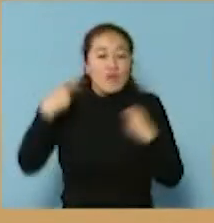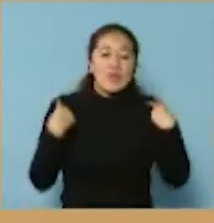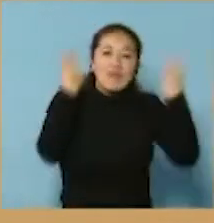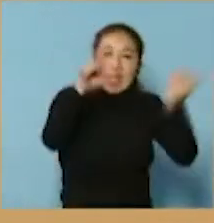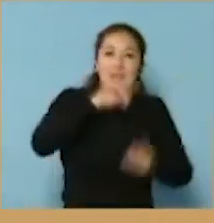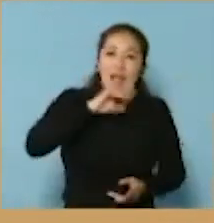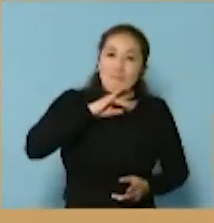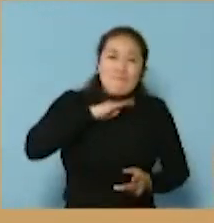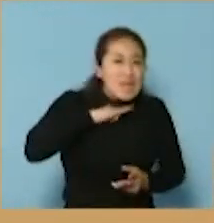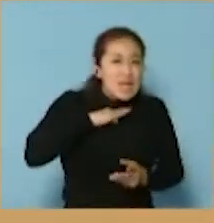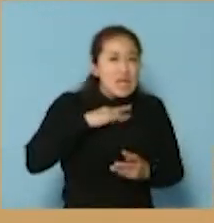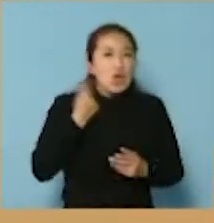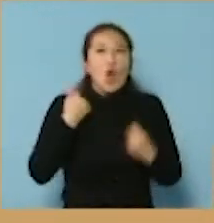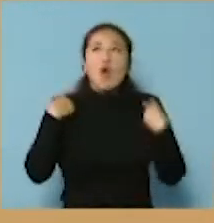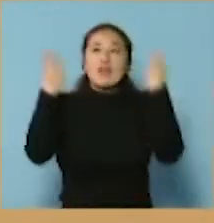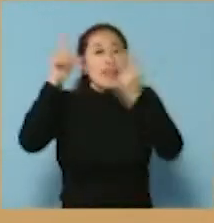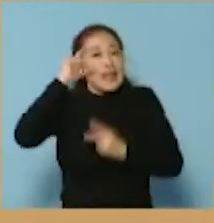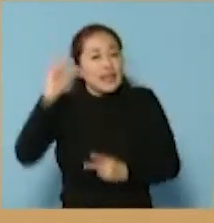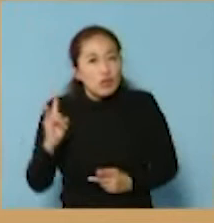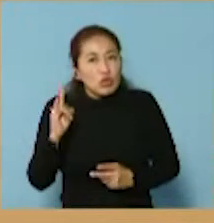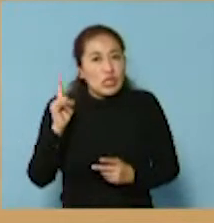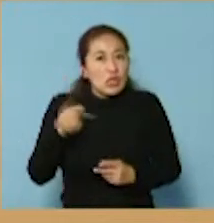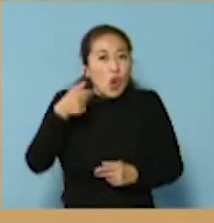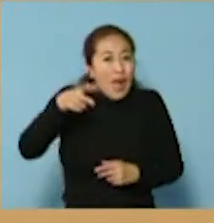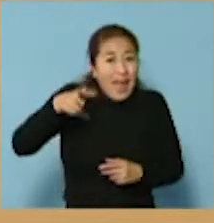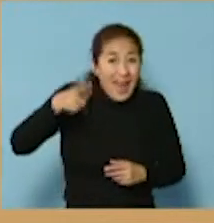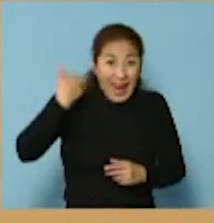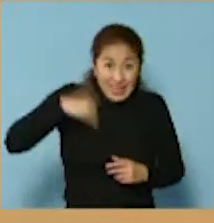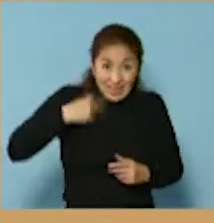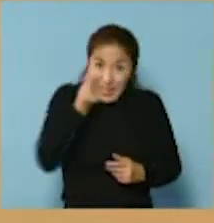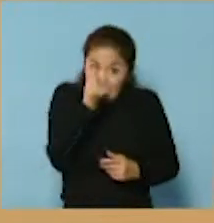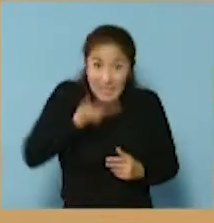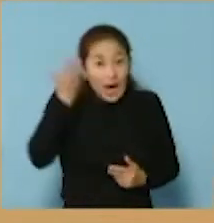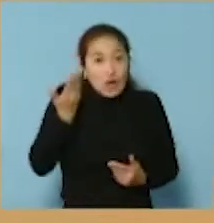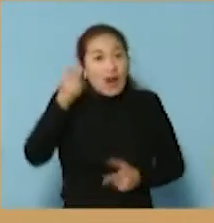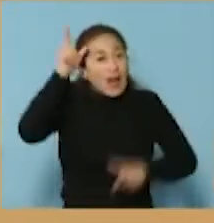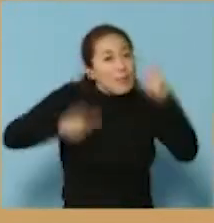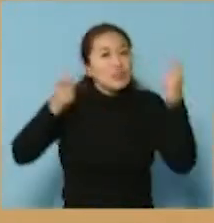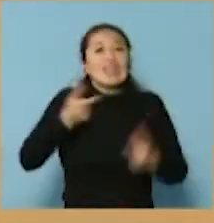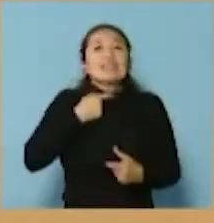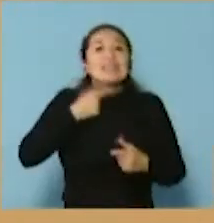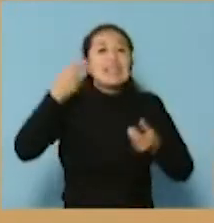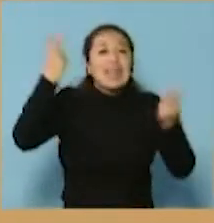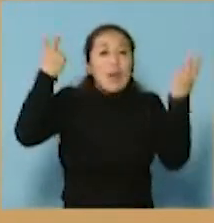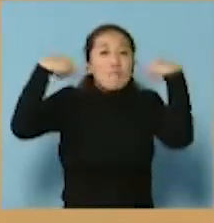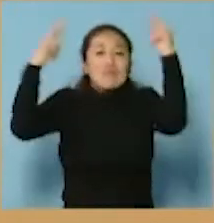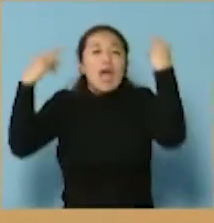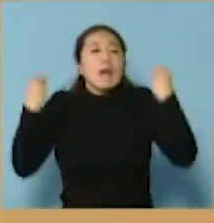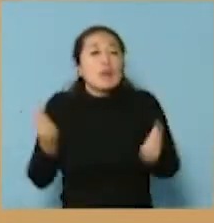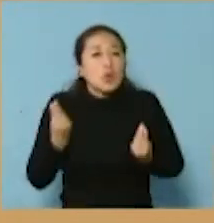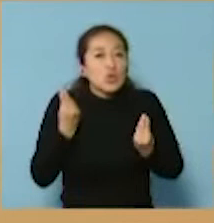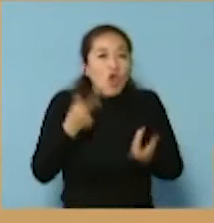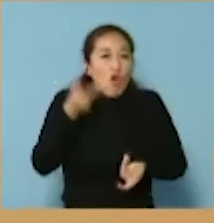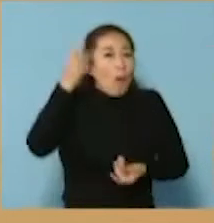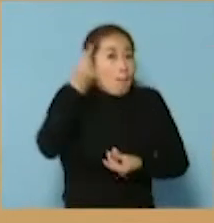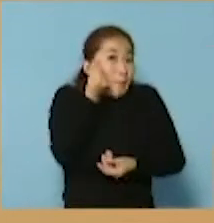que ir a miami y la gente siempre busca desgraciadamente estamos con unos precios que no son ni